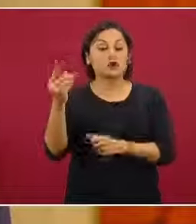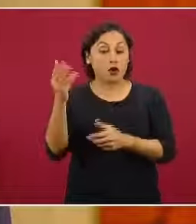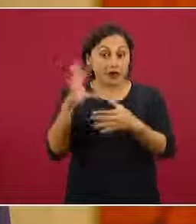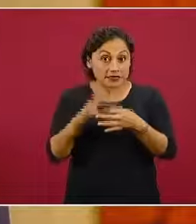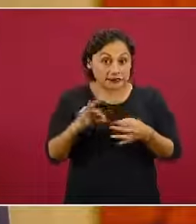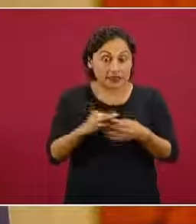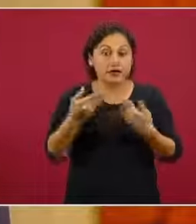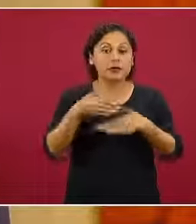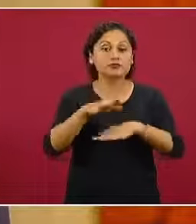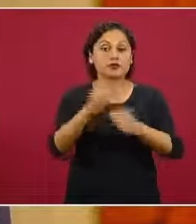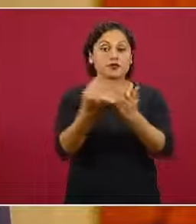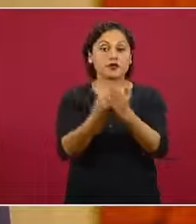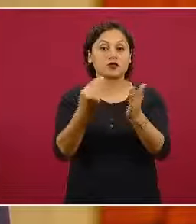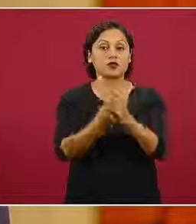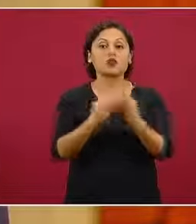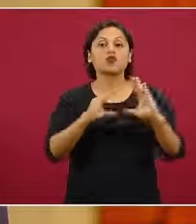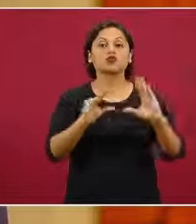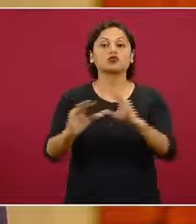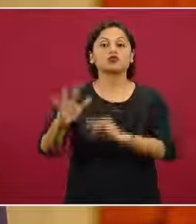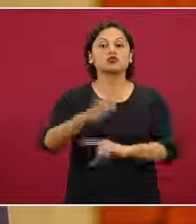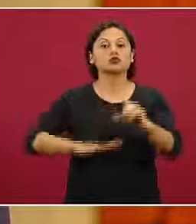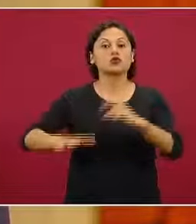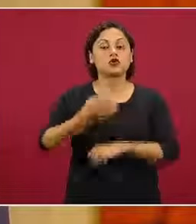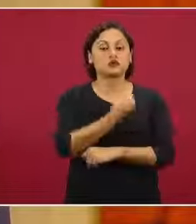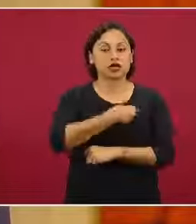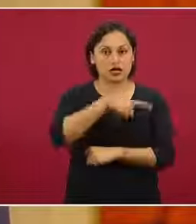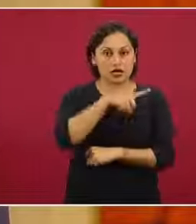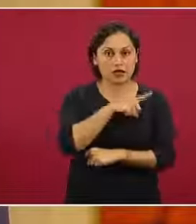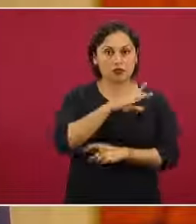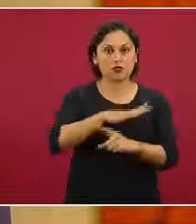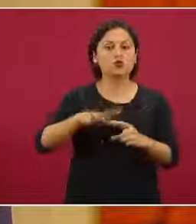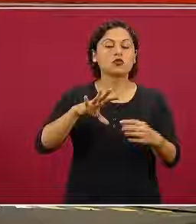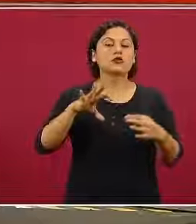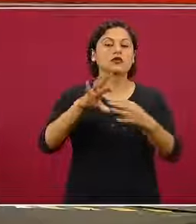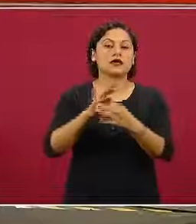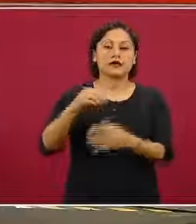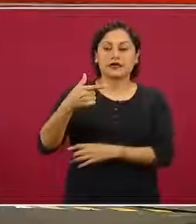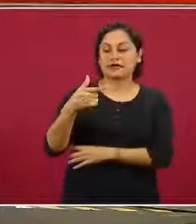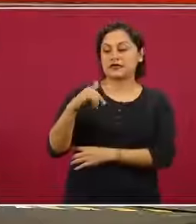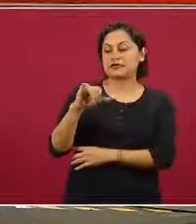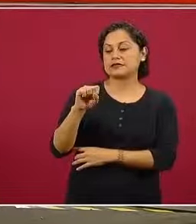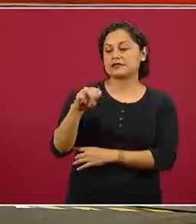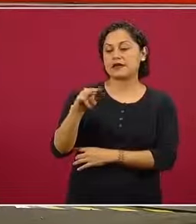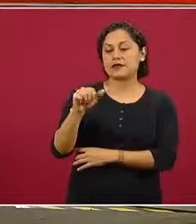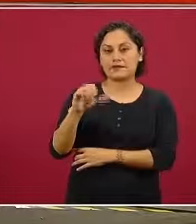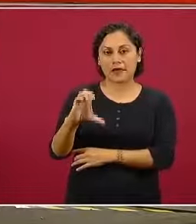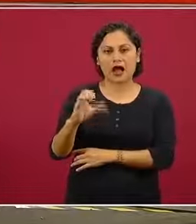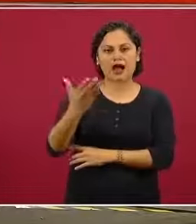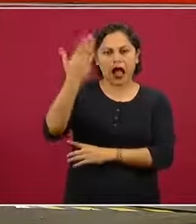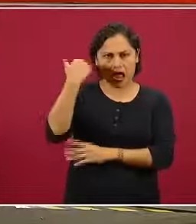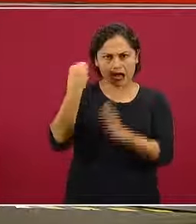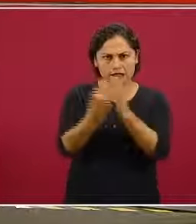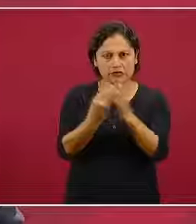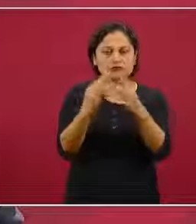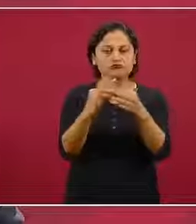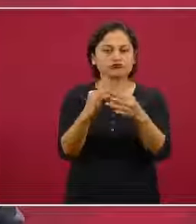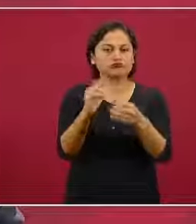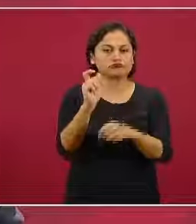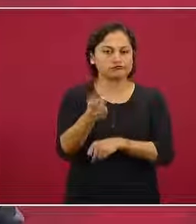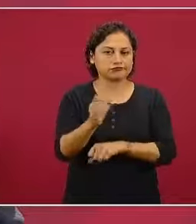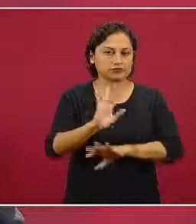Intersectorial de Salud, Alimentación, Medio Ambiente y Competitividad, GISAMAC, del que ya hemos comentado anteriormente. Este